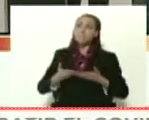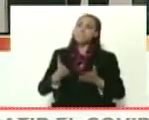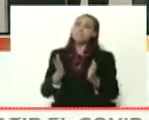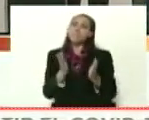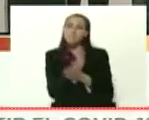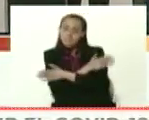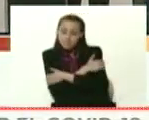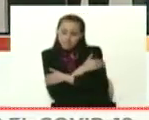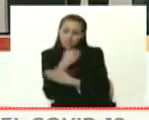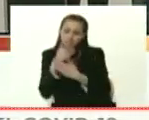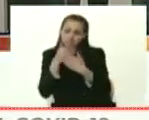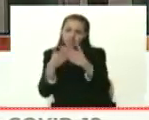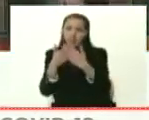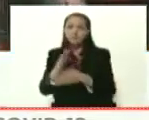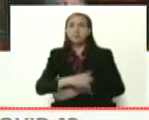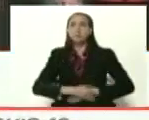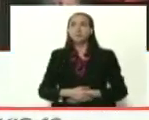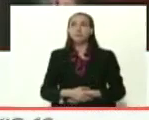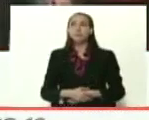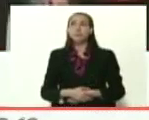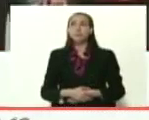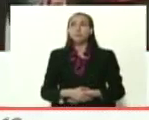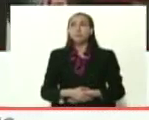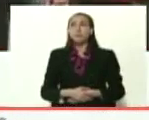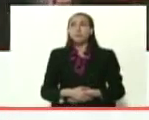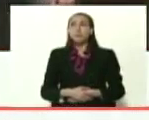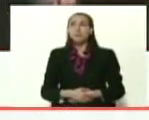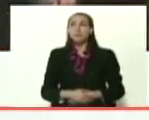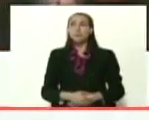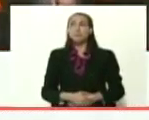caluroso agradecimiento.